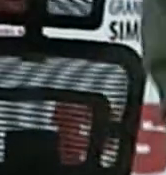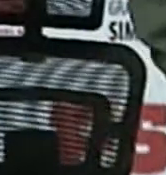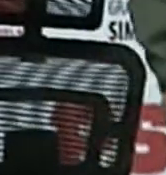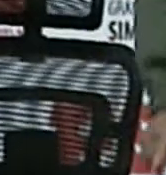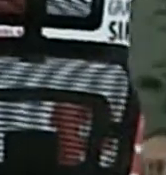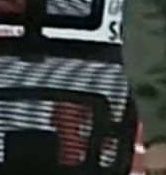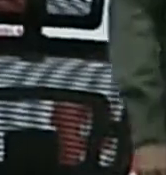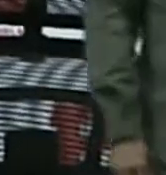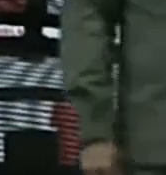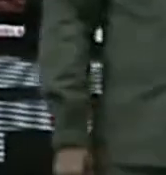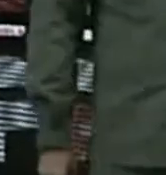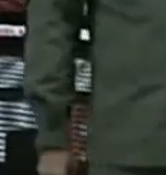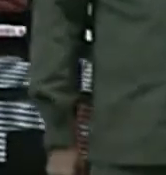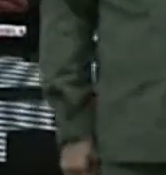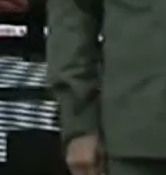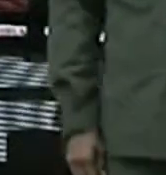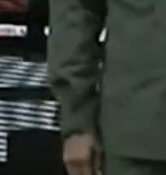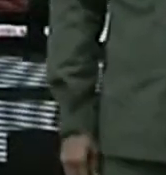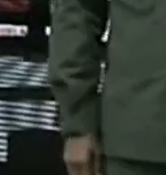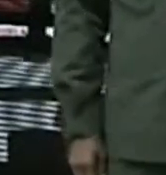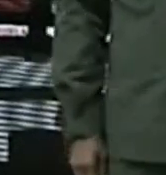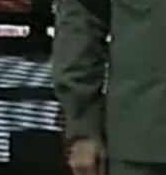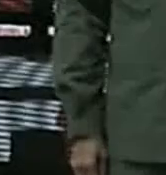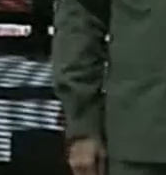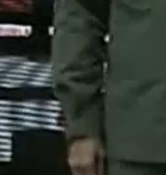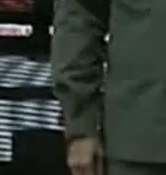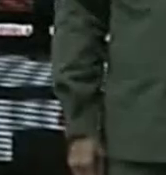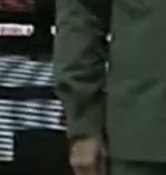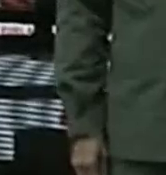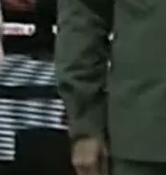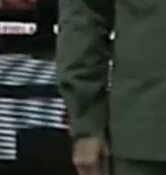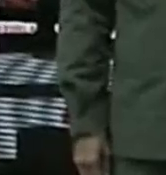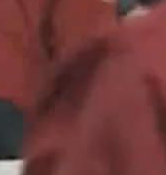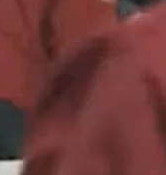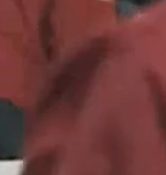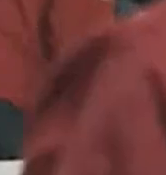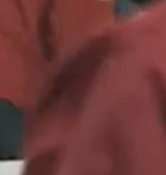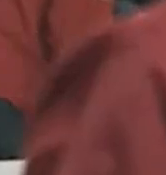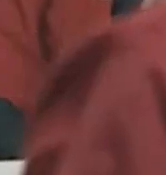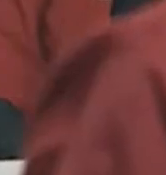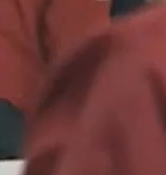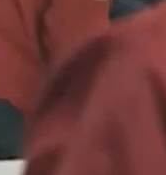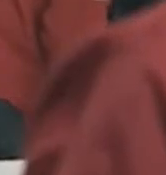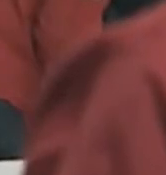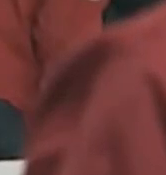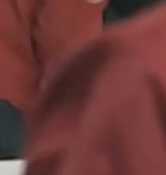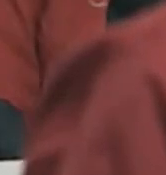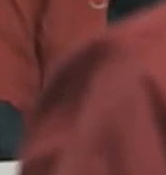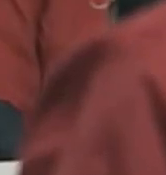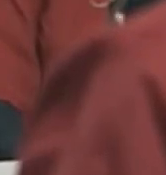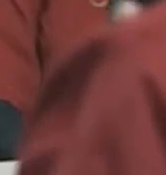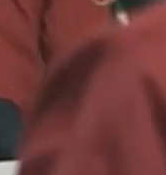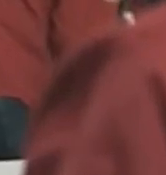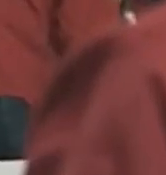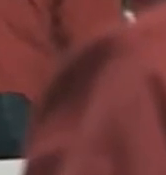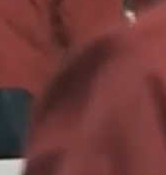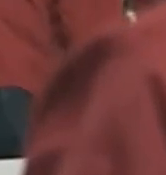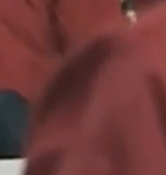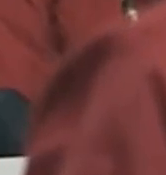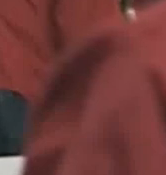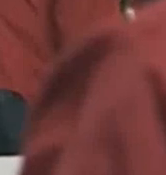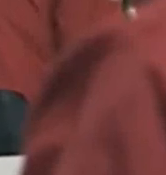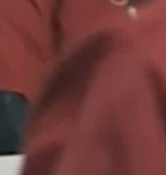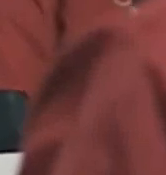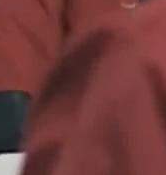la revolución bolivariana y, por supuesto, garantizar la paz del país. El primer anillo, el cual está constituido a través de lo que es el PSU y el gran